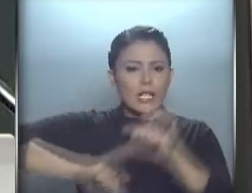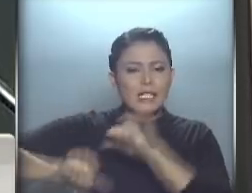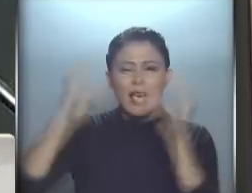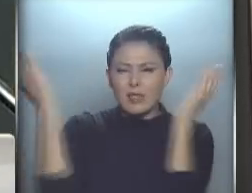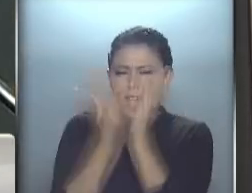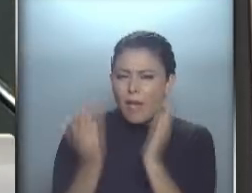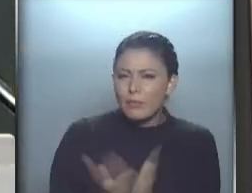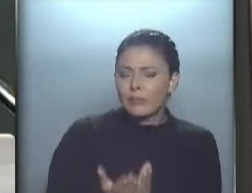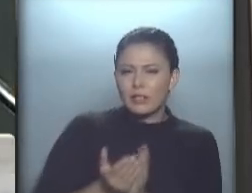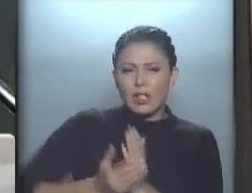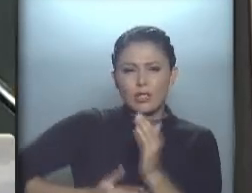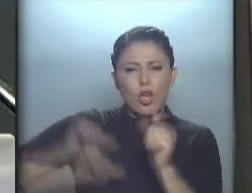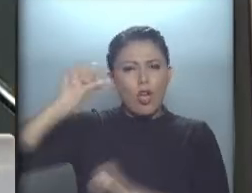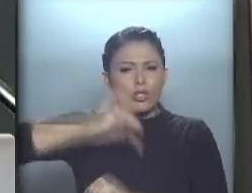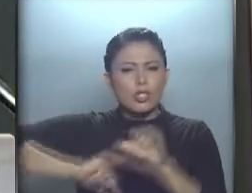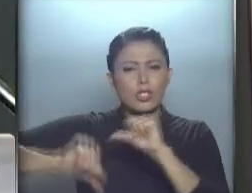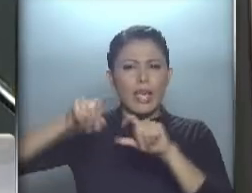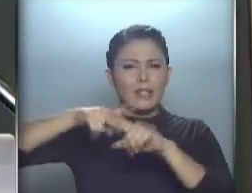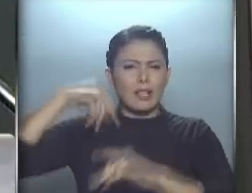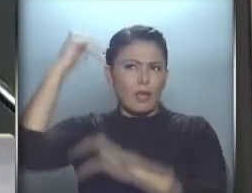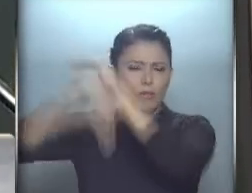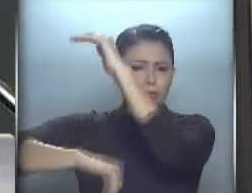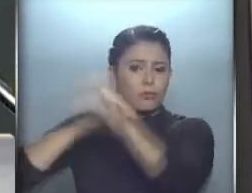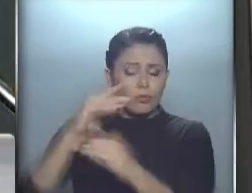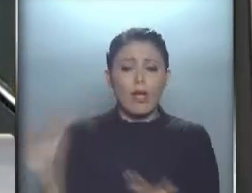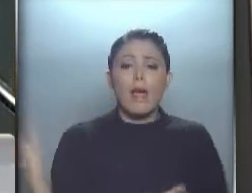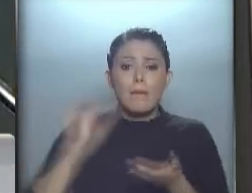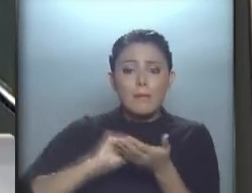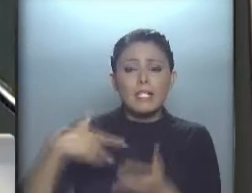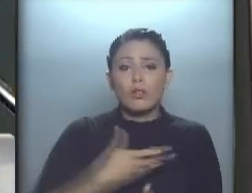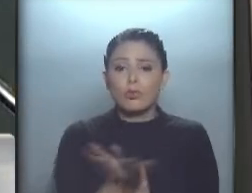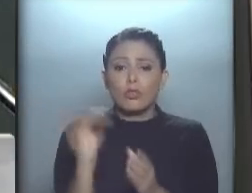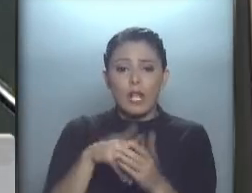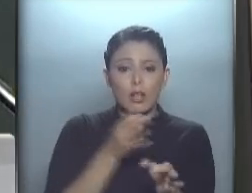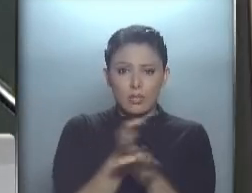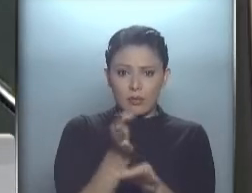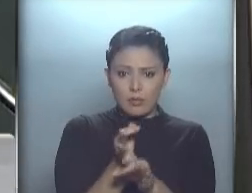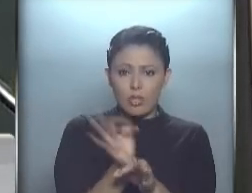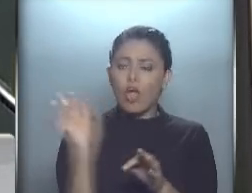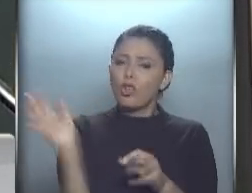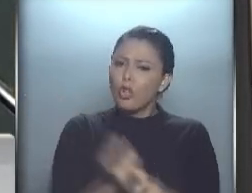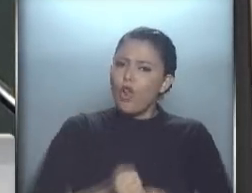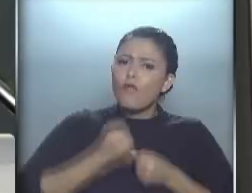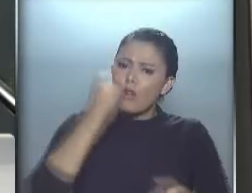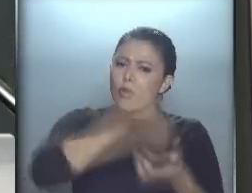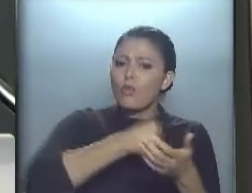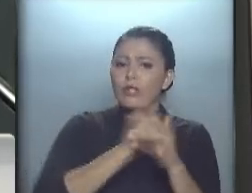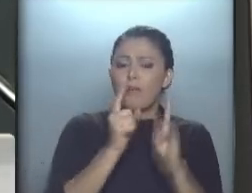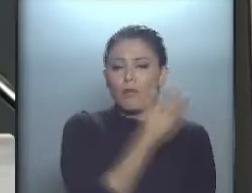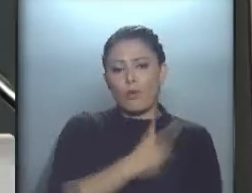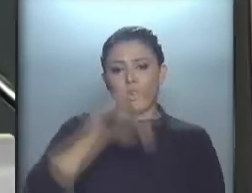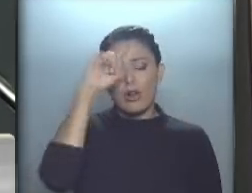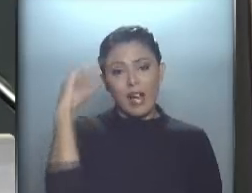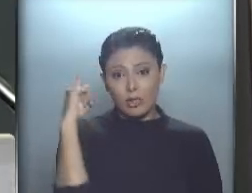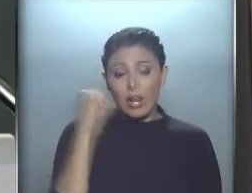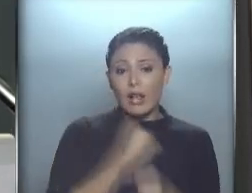desarrollo de la ciencia y de la técnica y a su vez la inclusión social educativa el esfuerzo del Estado nacional